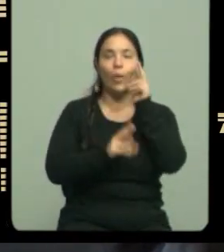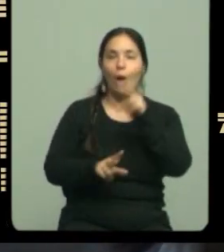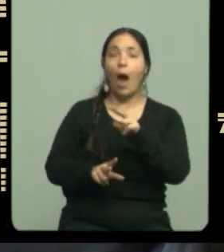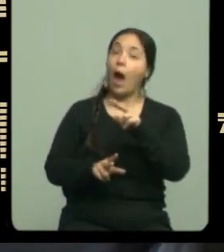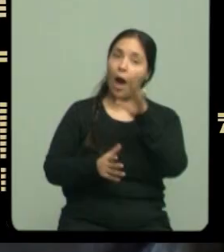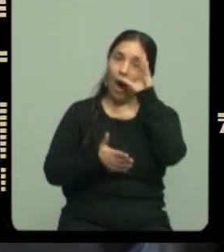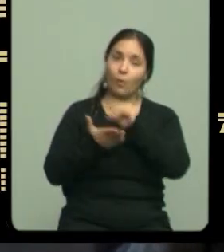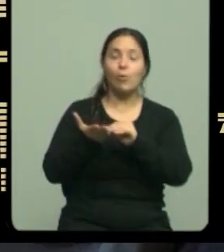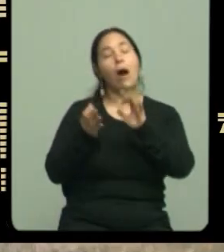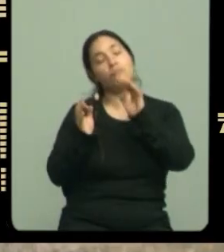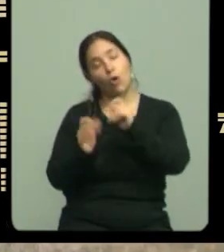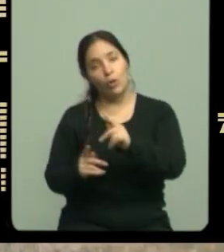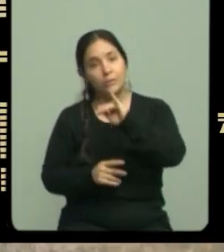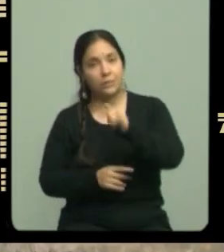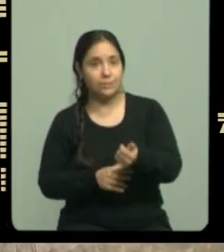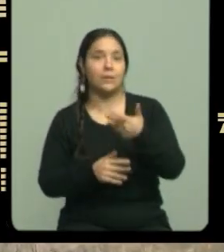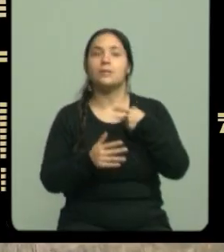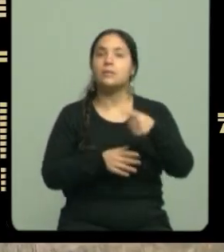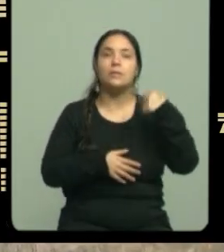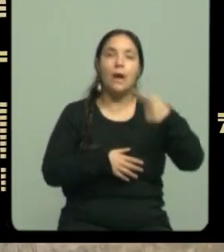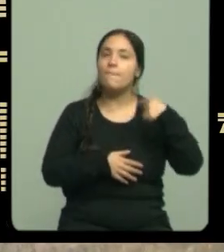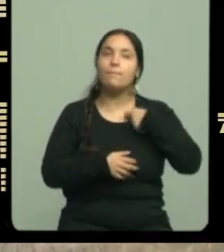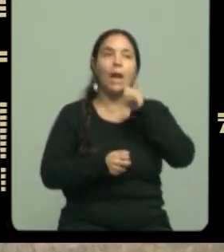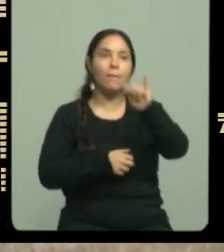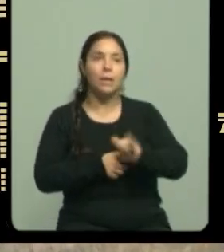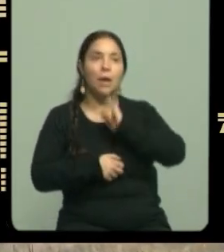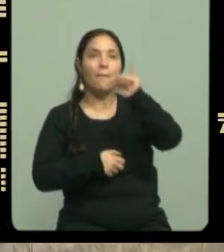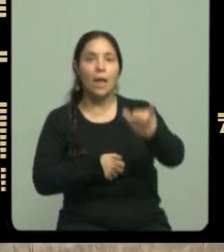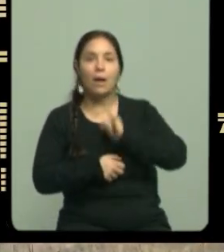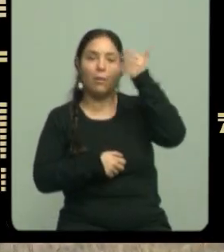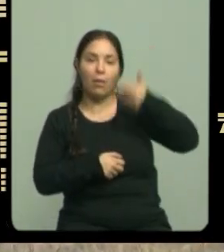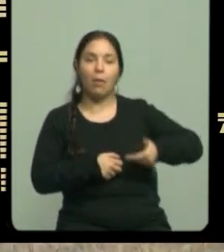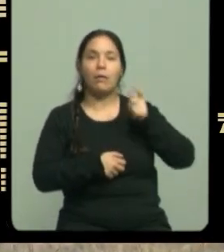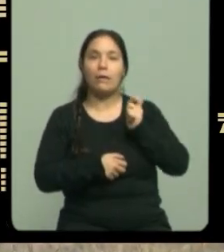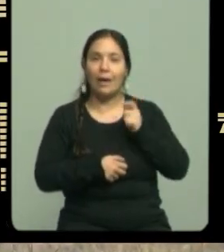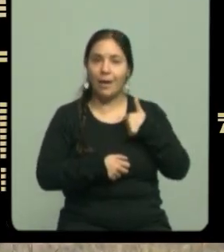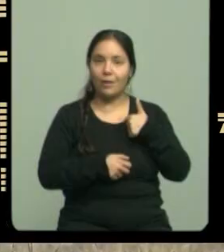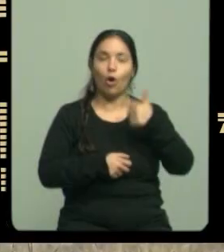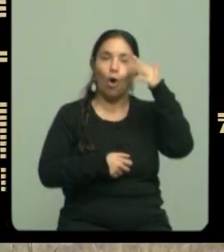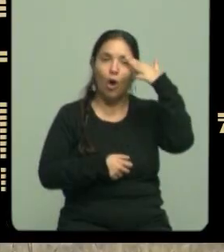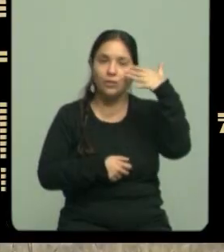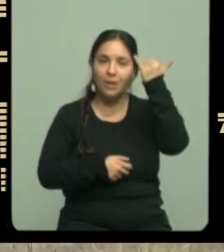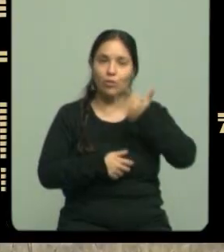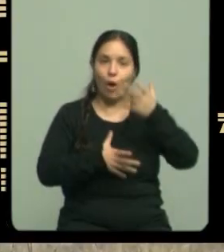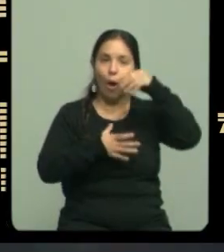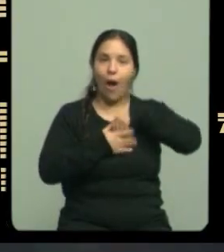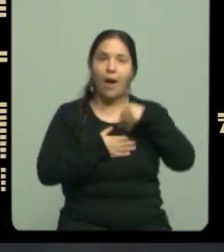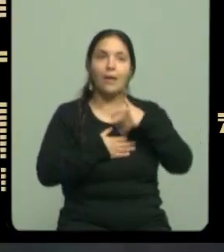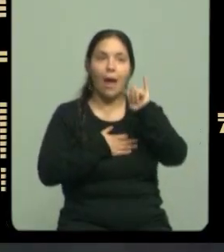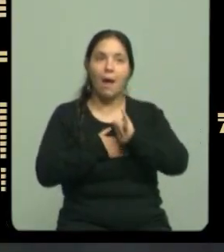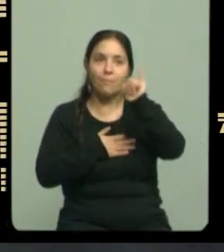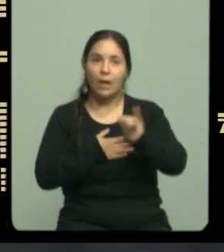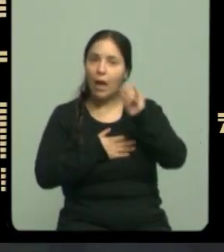legitimidad. Claro, a lo mejor, como para validar incluso tu trabajo, lo que decís, lo que manifestás. Claro, o ciertos conocimientos